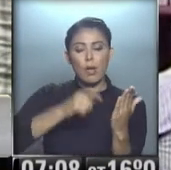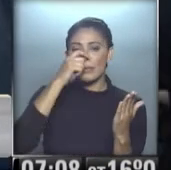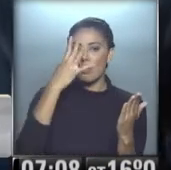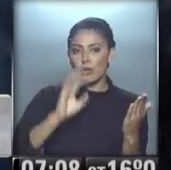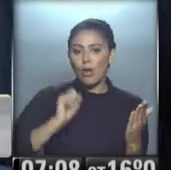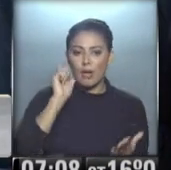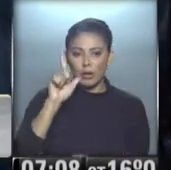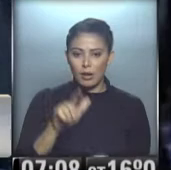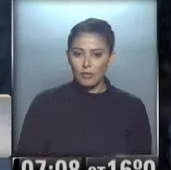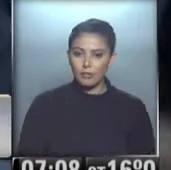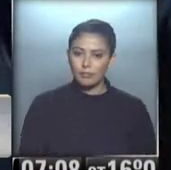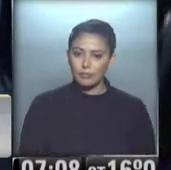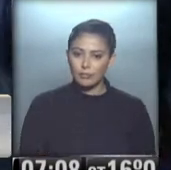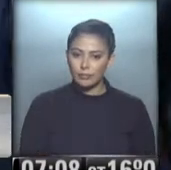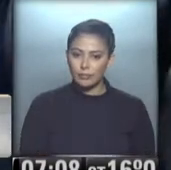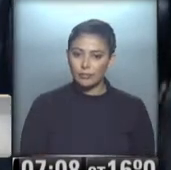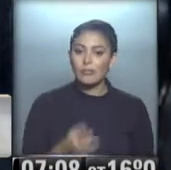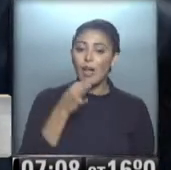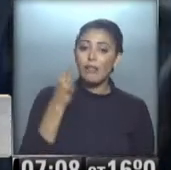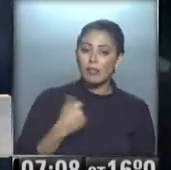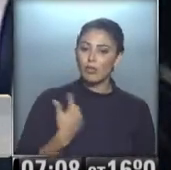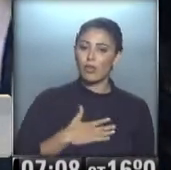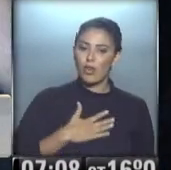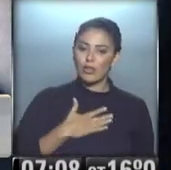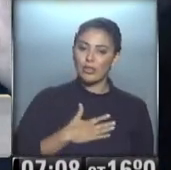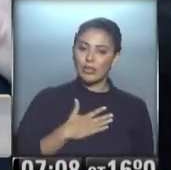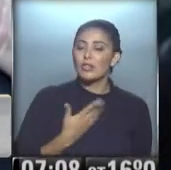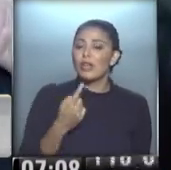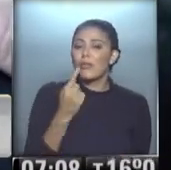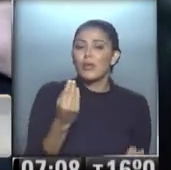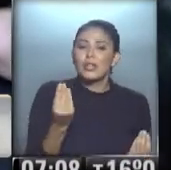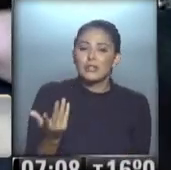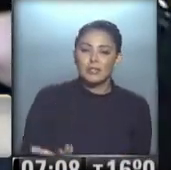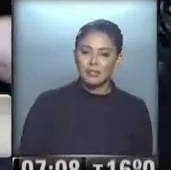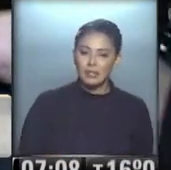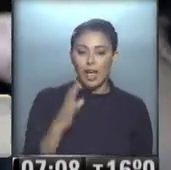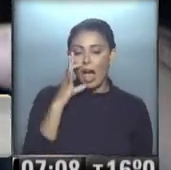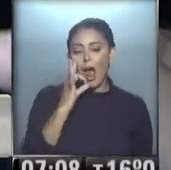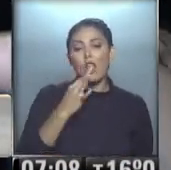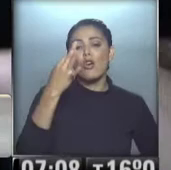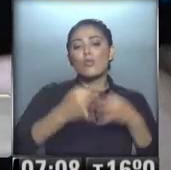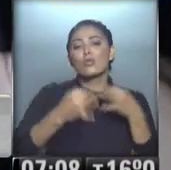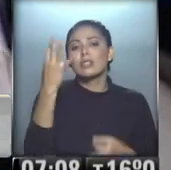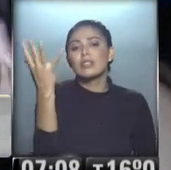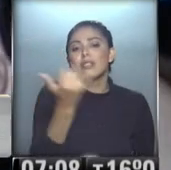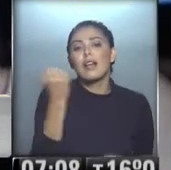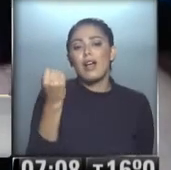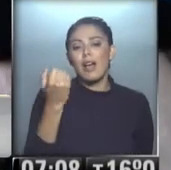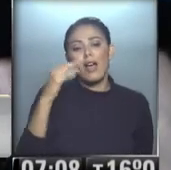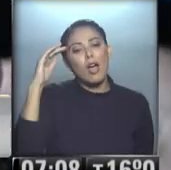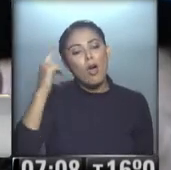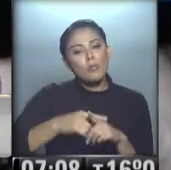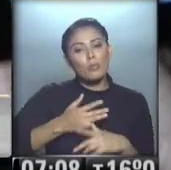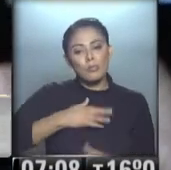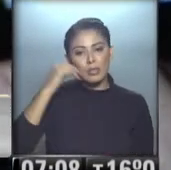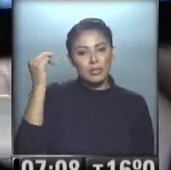abril. La verdad que estamos contentos. ¿Qué les puedo decir, chicos? Algo de justicia hemos conseguido por Marita